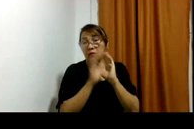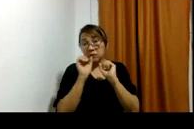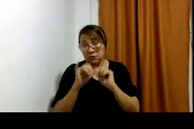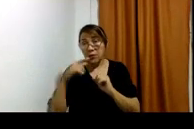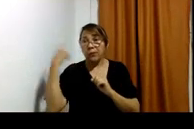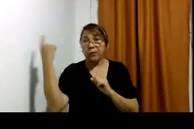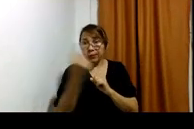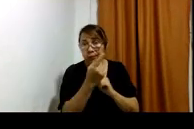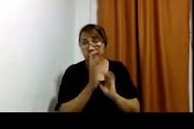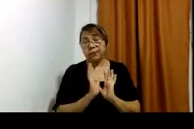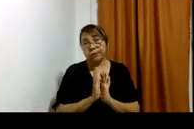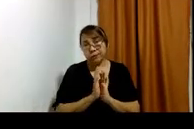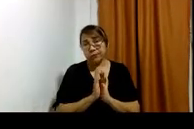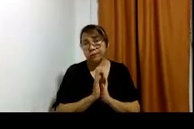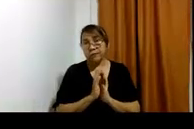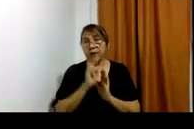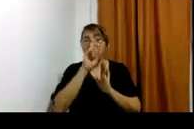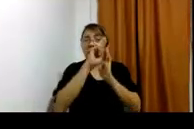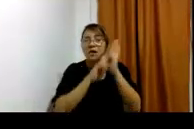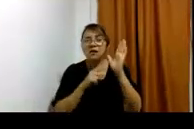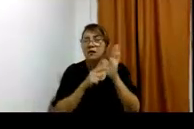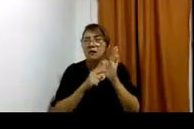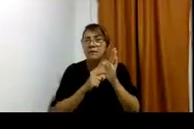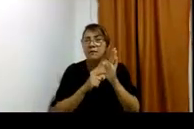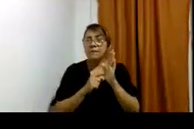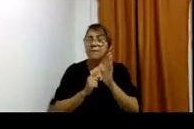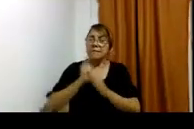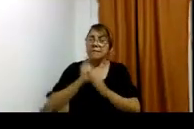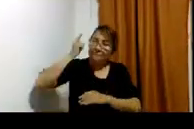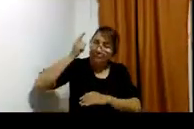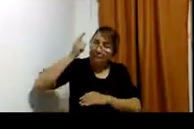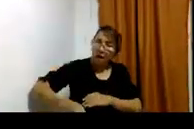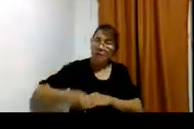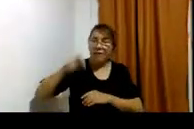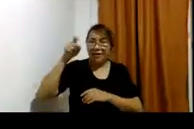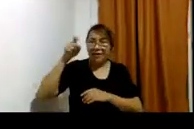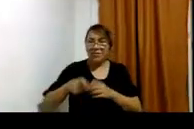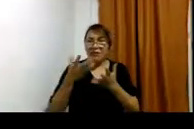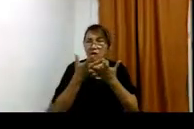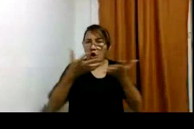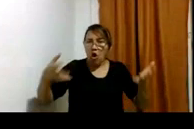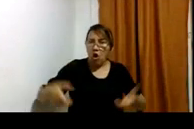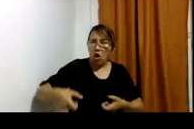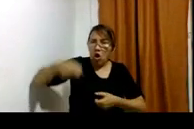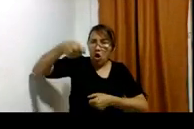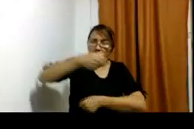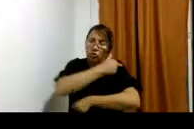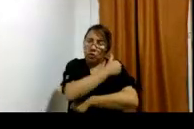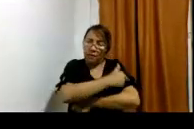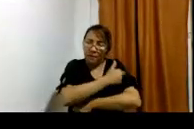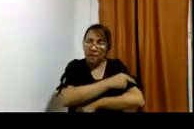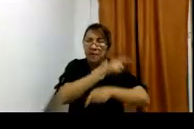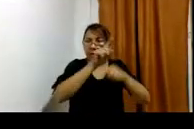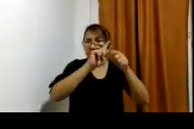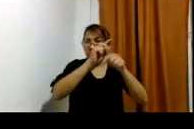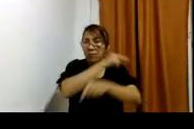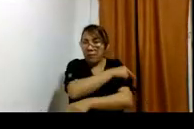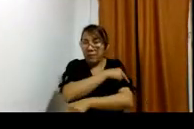tienen. Entonces, en esto establece una obligatoriedad en el uso de elementos de primeros auxilios y se dictan otras disposiciones.